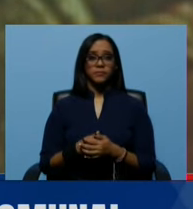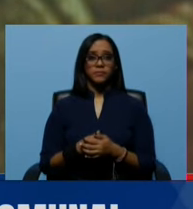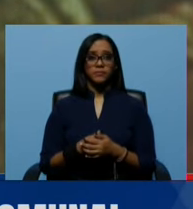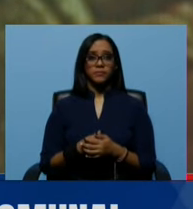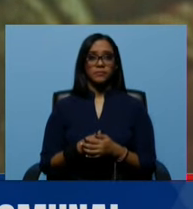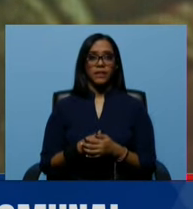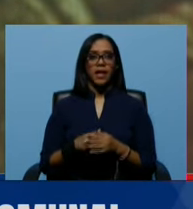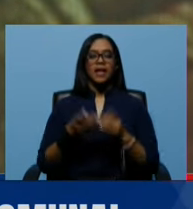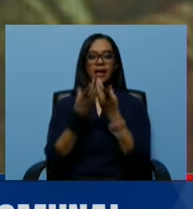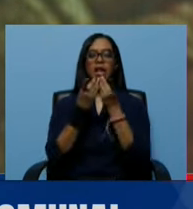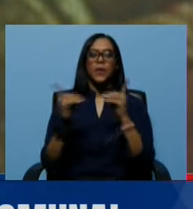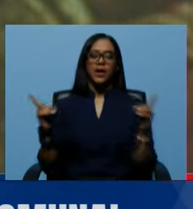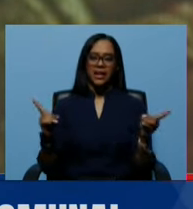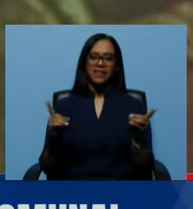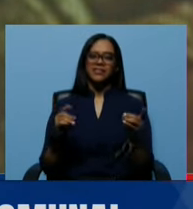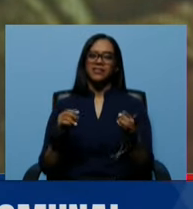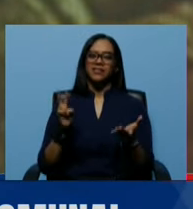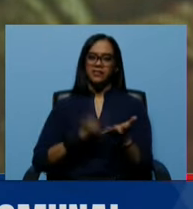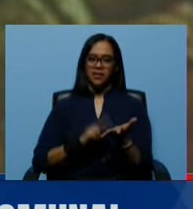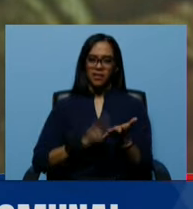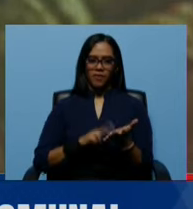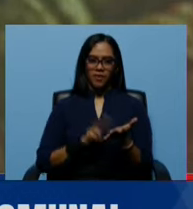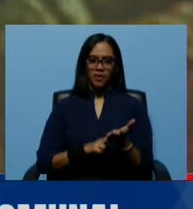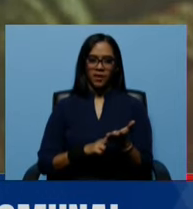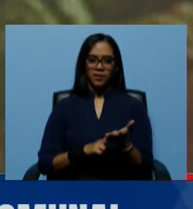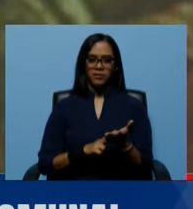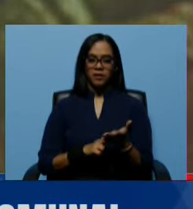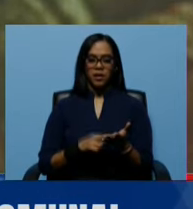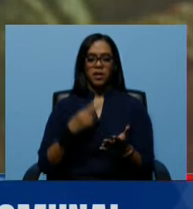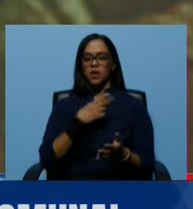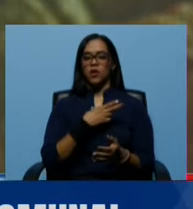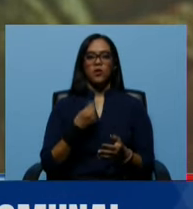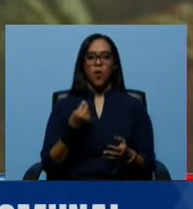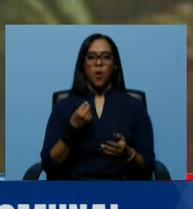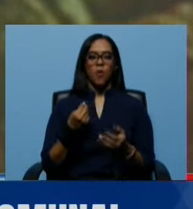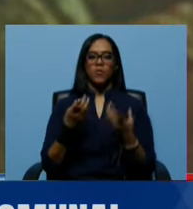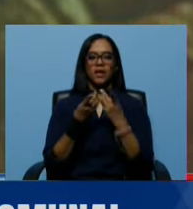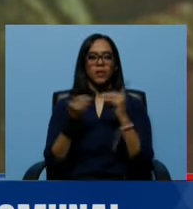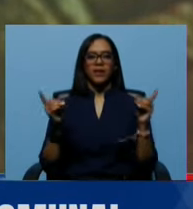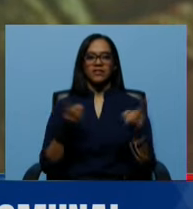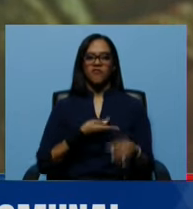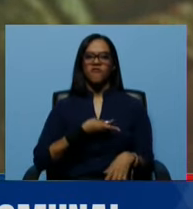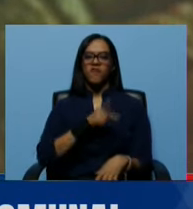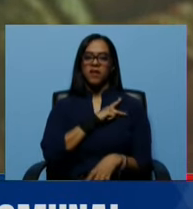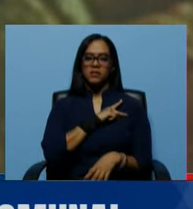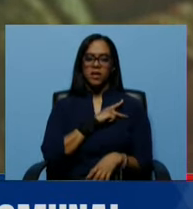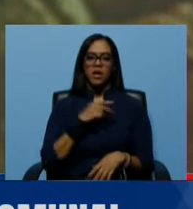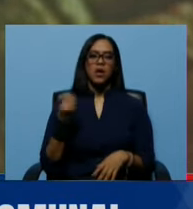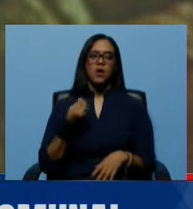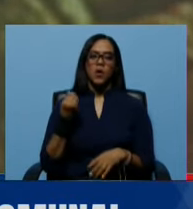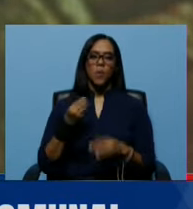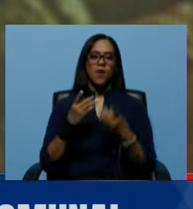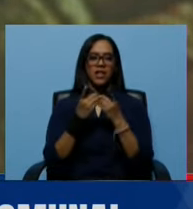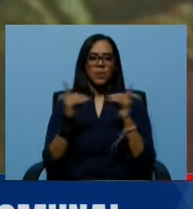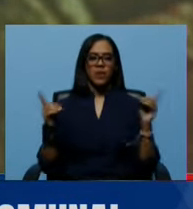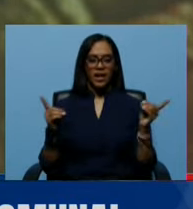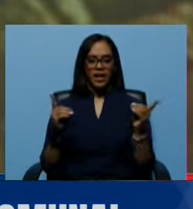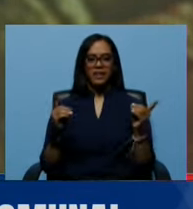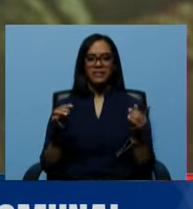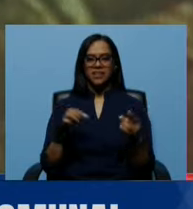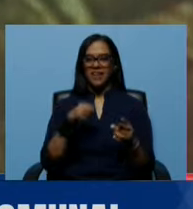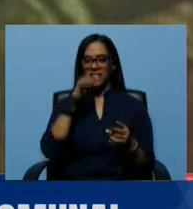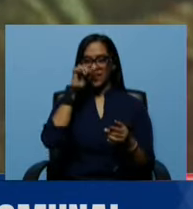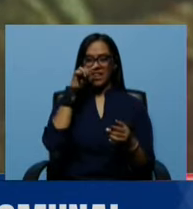que la democracia sea de verdad, no sea una democracia falsa, como es la democracia burguesa, la